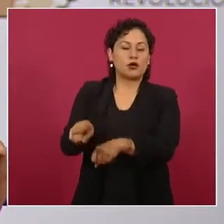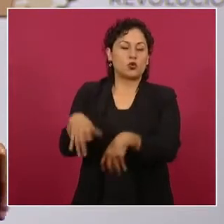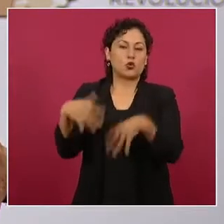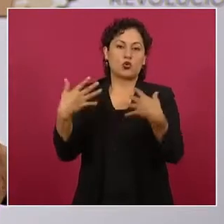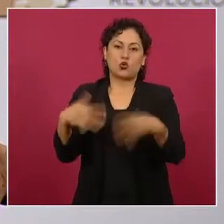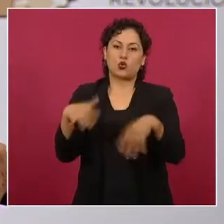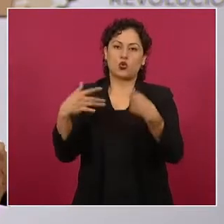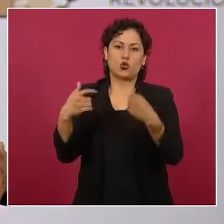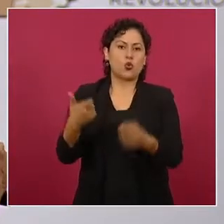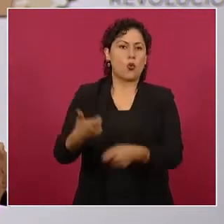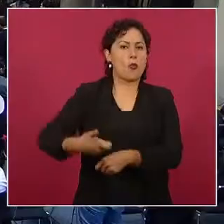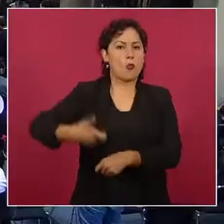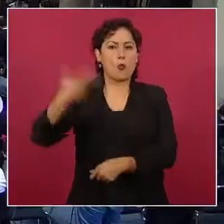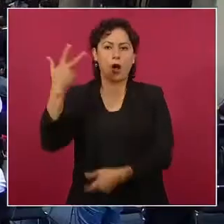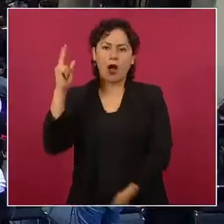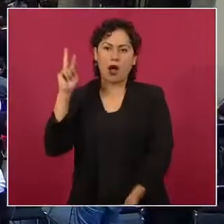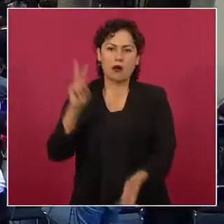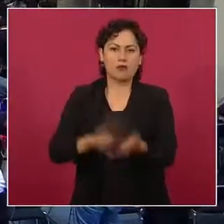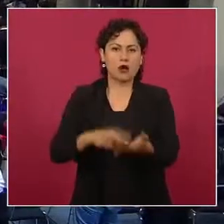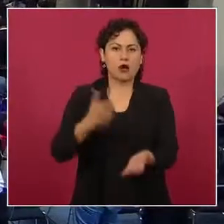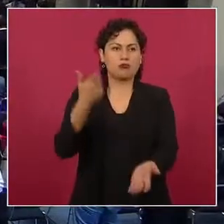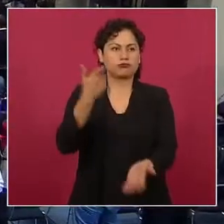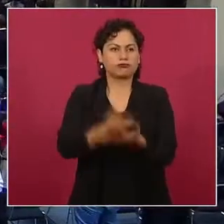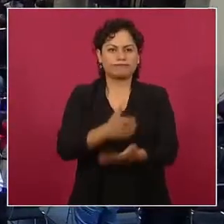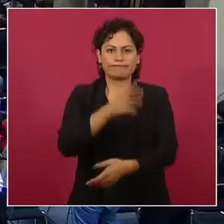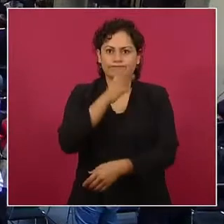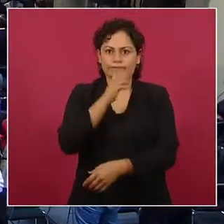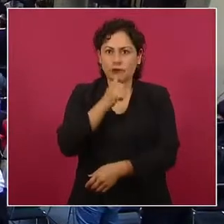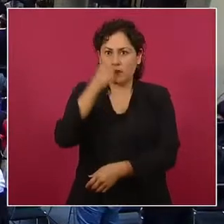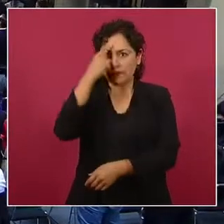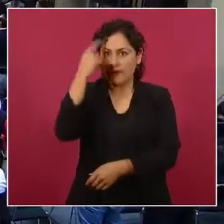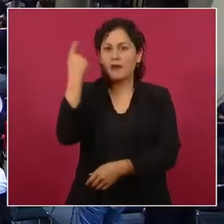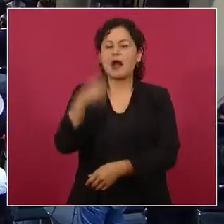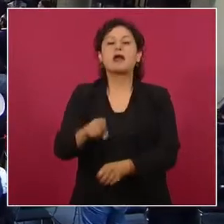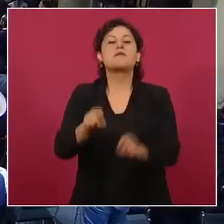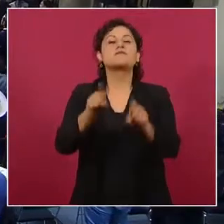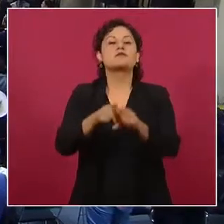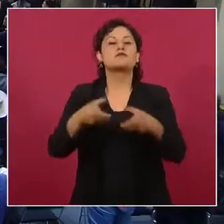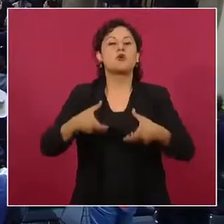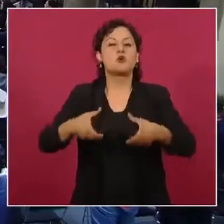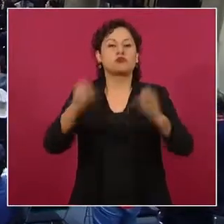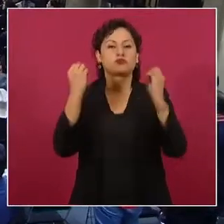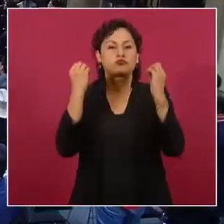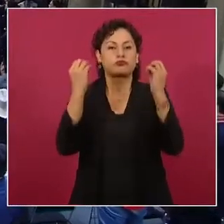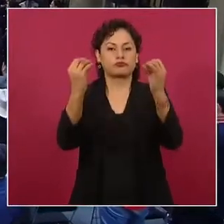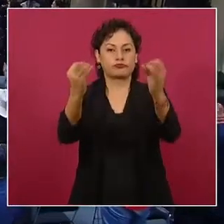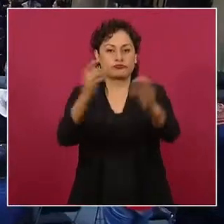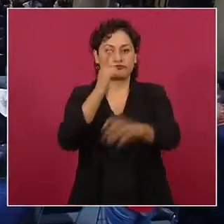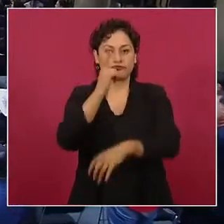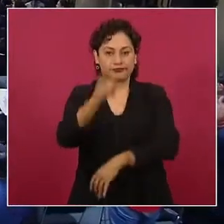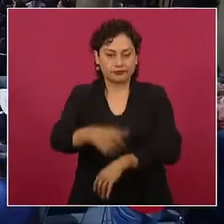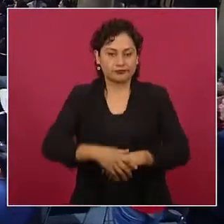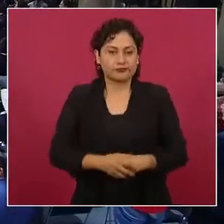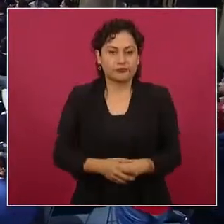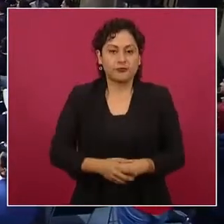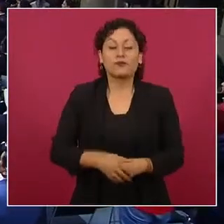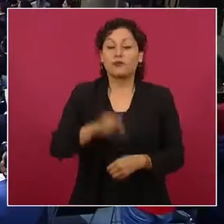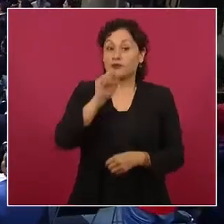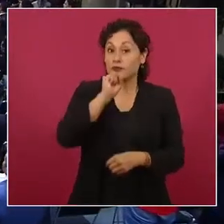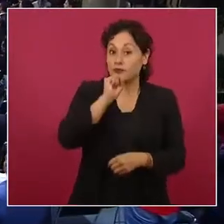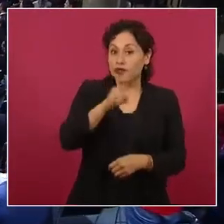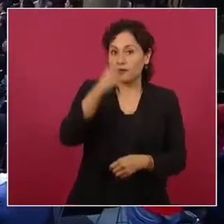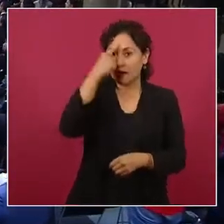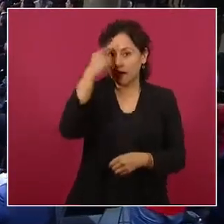los costos por el servicio de alumbrado público. Lo es también para garantizar el derecho al